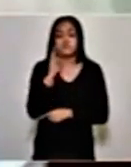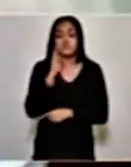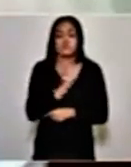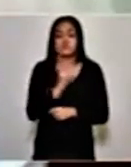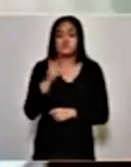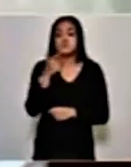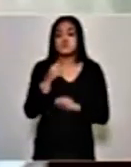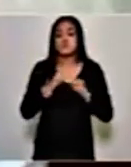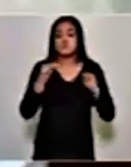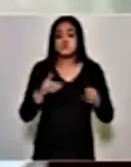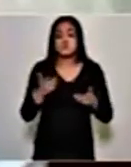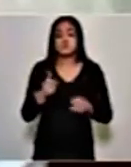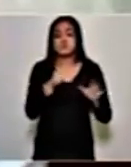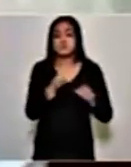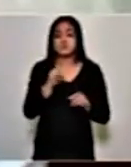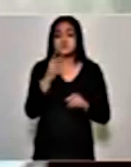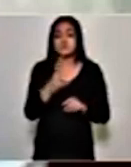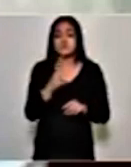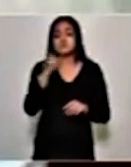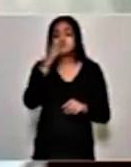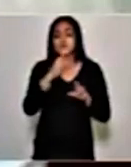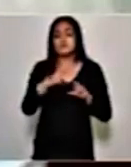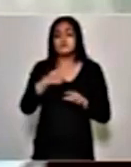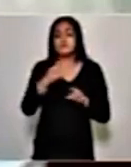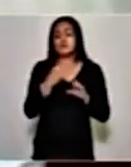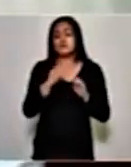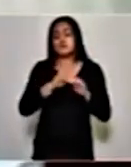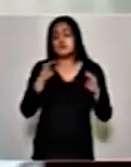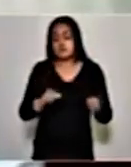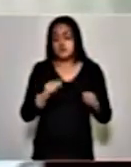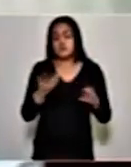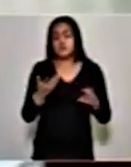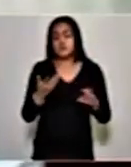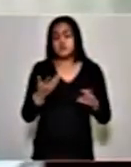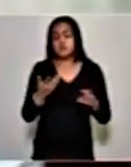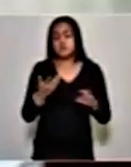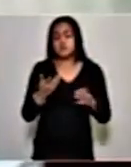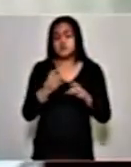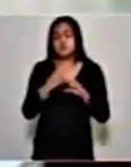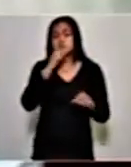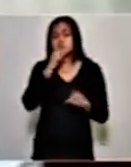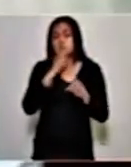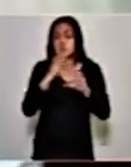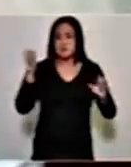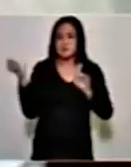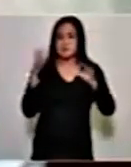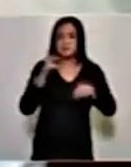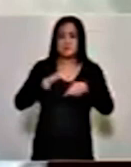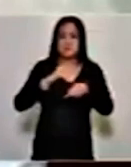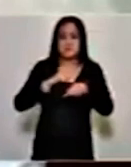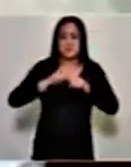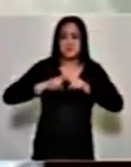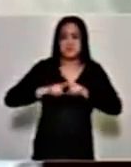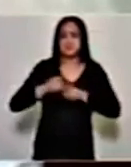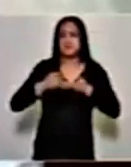7 metros cúbicos, 664 viajes de 14 metros cúbicos de escombro. Y el día de ayer